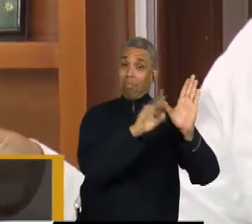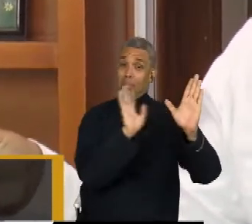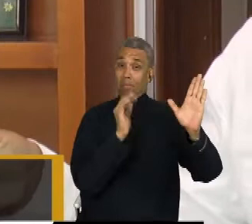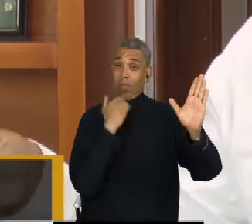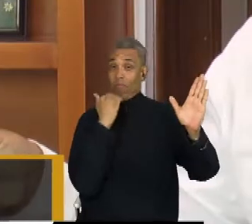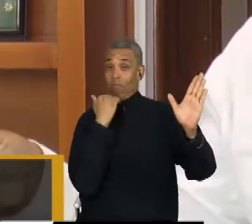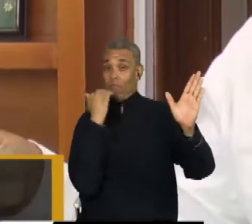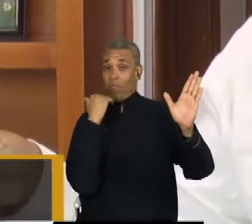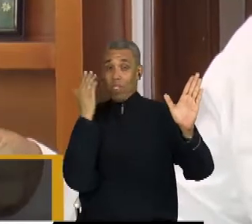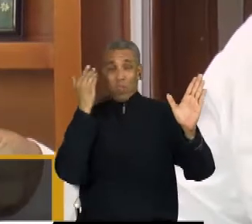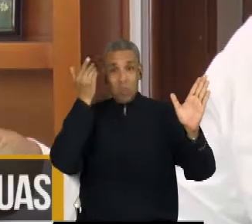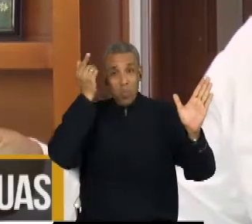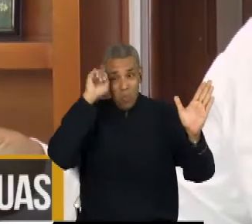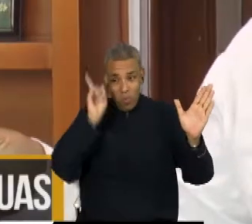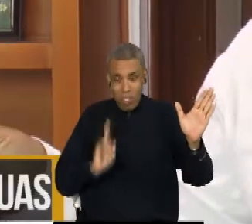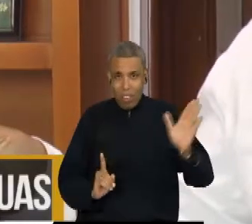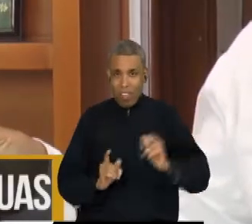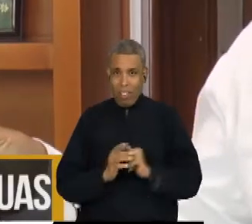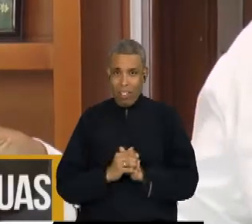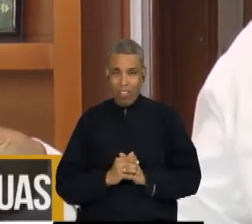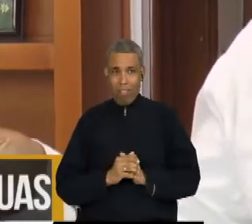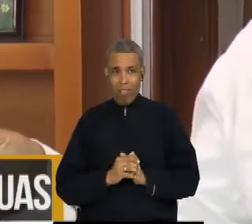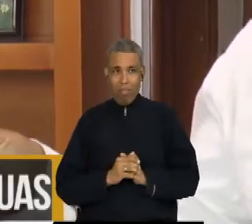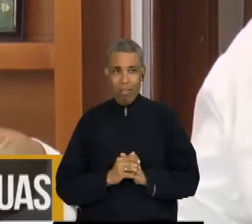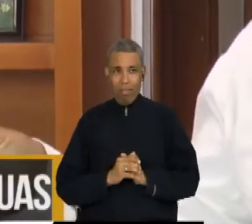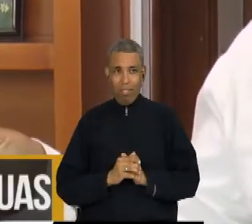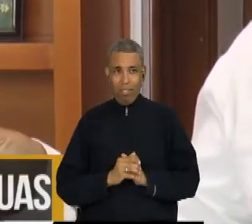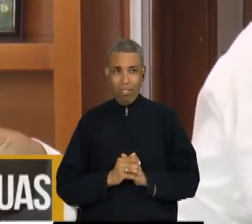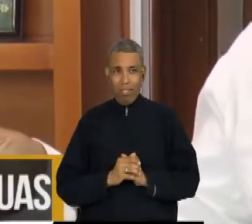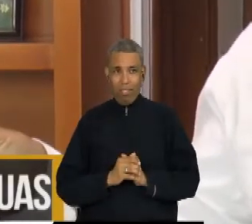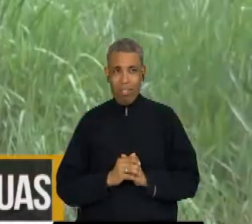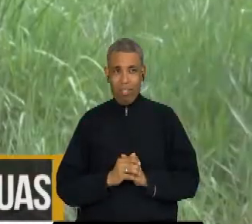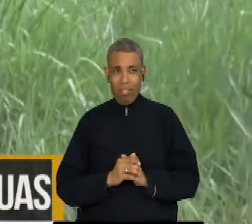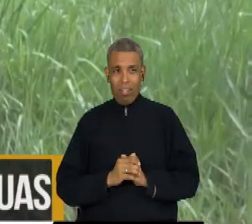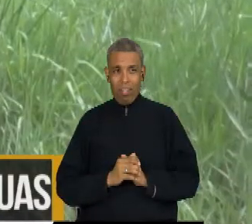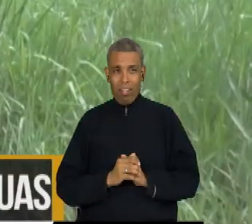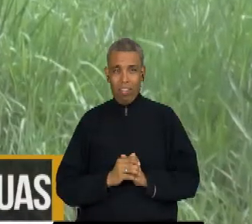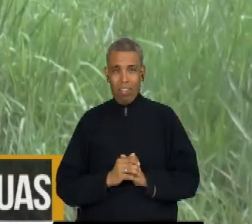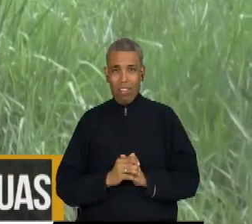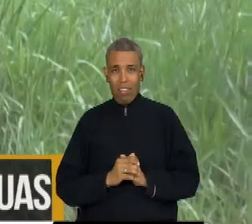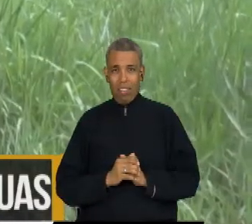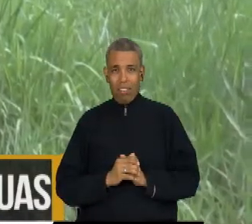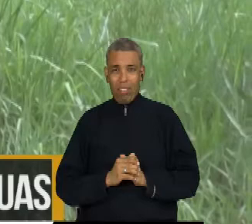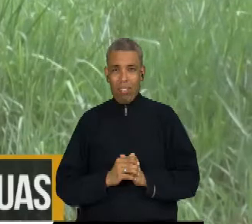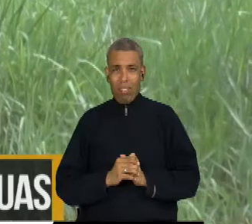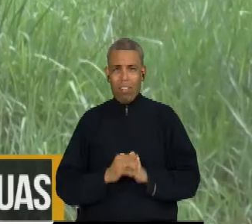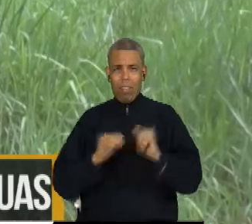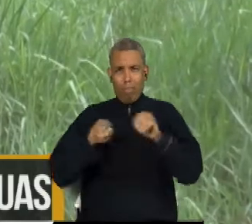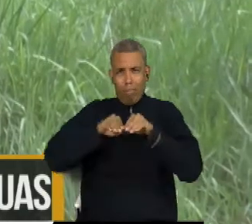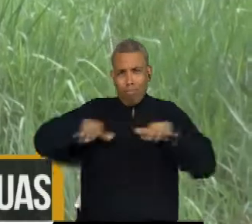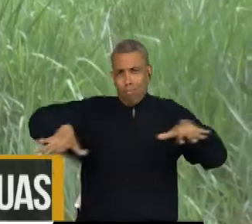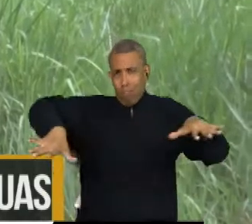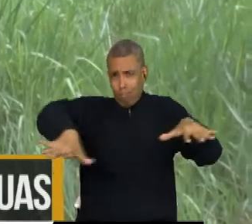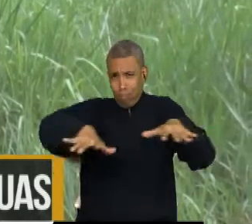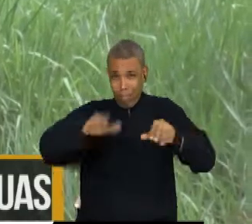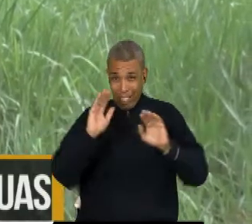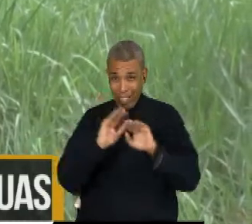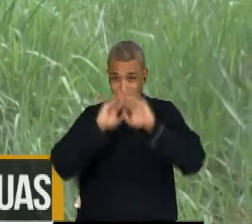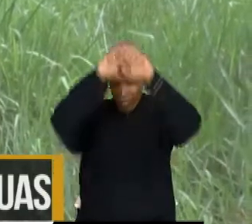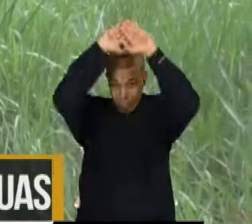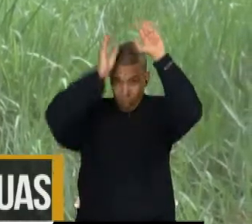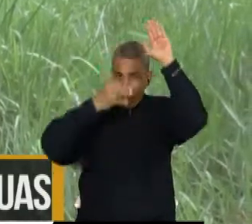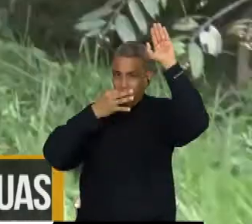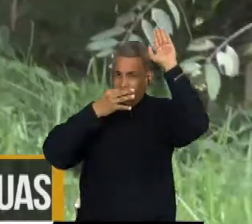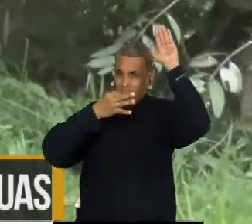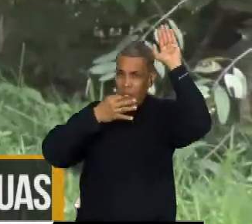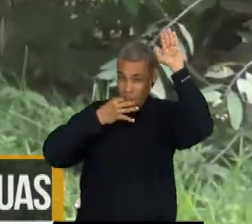tomado una reacción ayer mismo, más inmediata al supuesto inconveniente que se presentó en Campo 45 en el centro. Sí, efectivamente, una